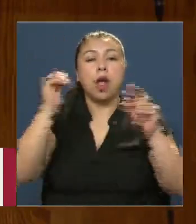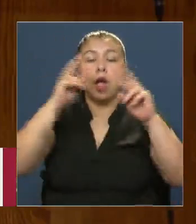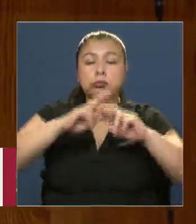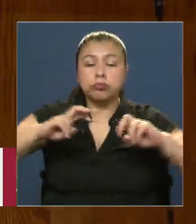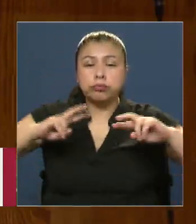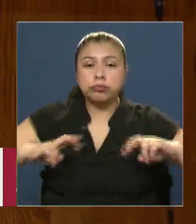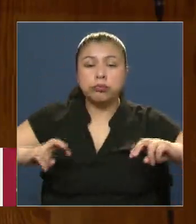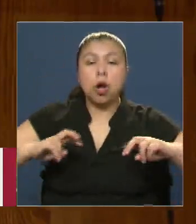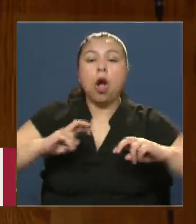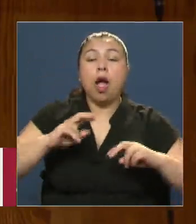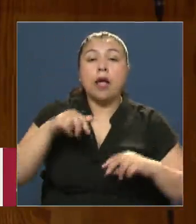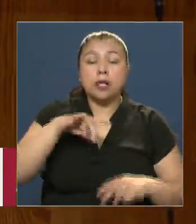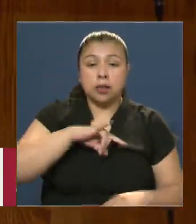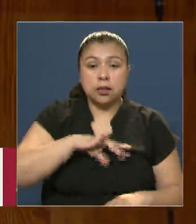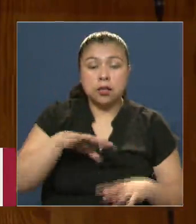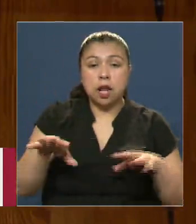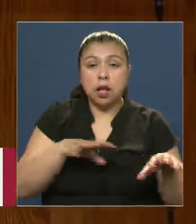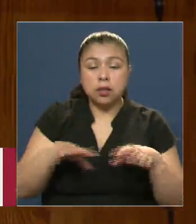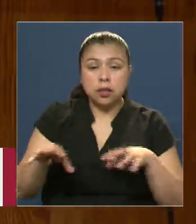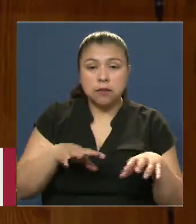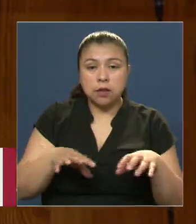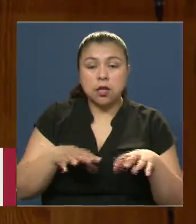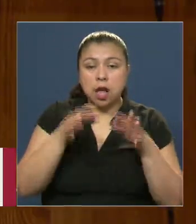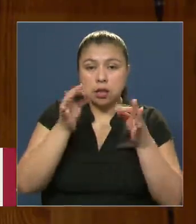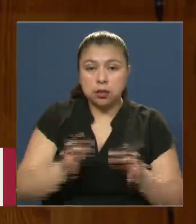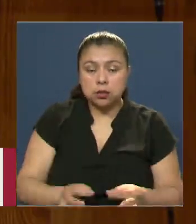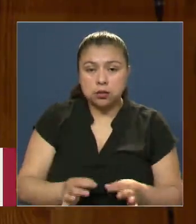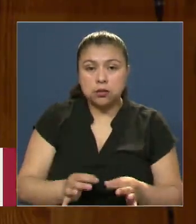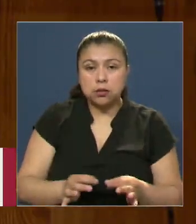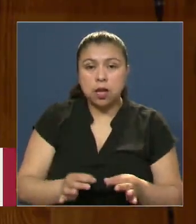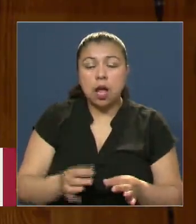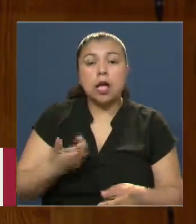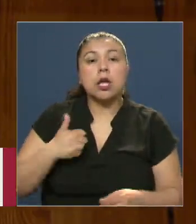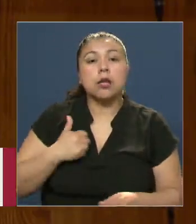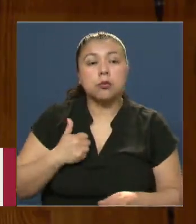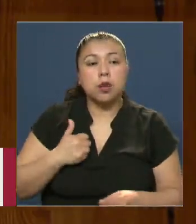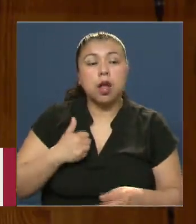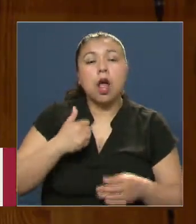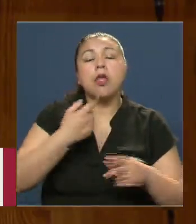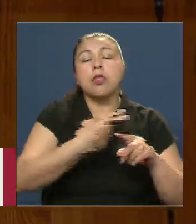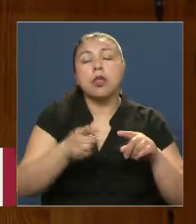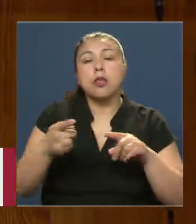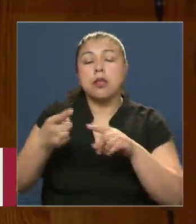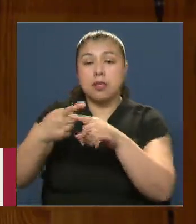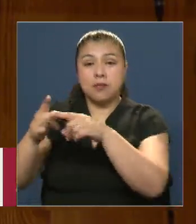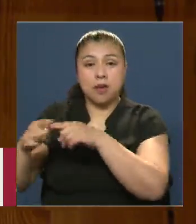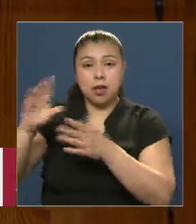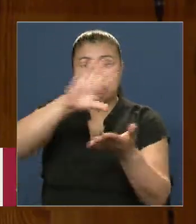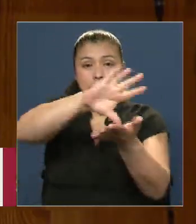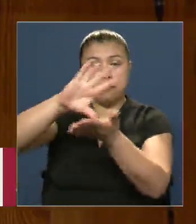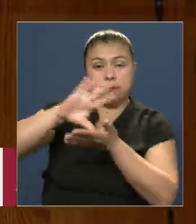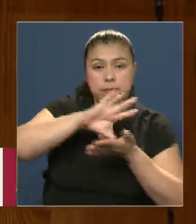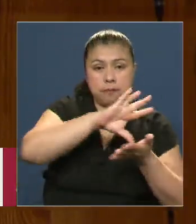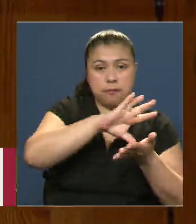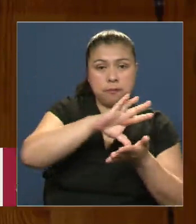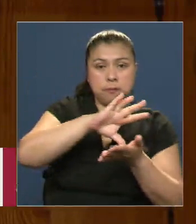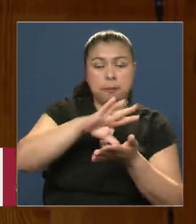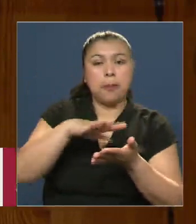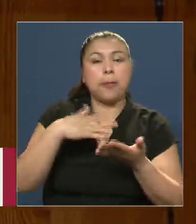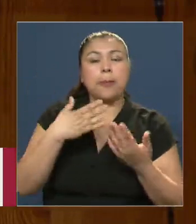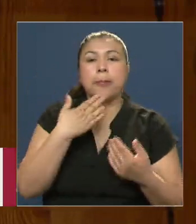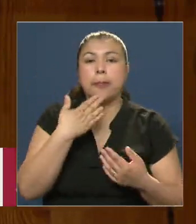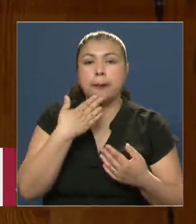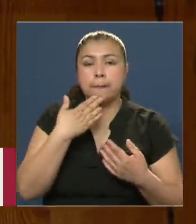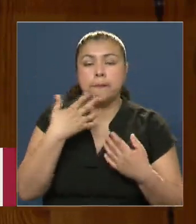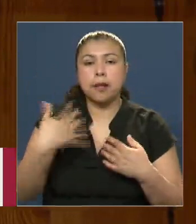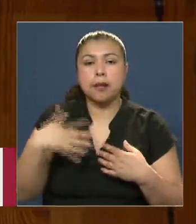el organizador de la actividad en el ámbito de seguridad y las policías de numerosos países. Asimismo, coincidieron